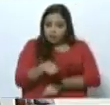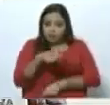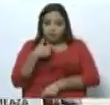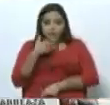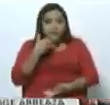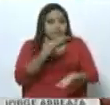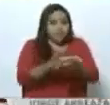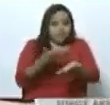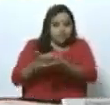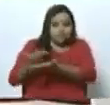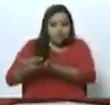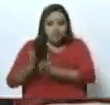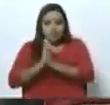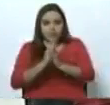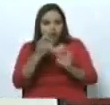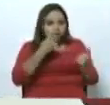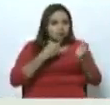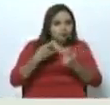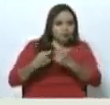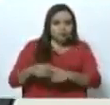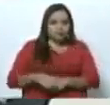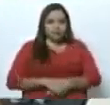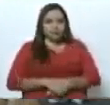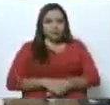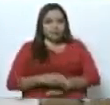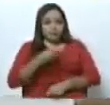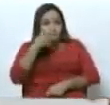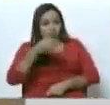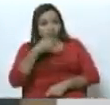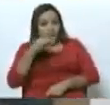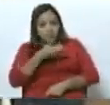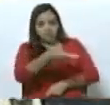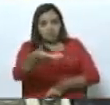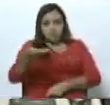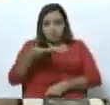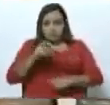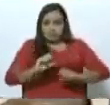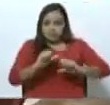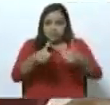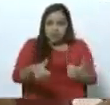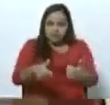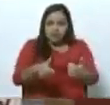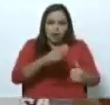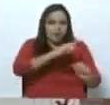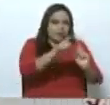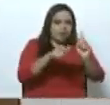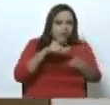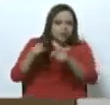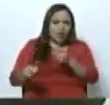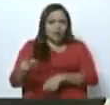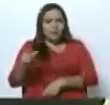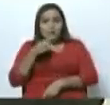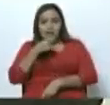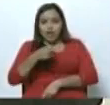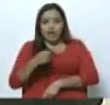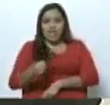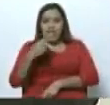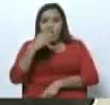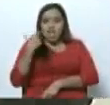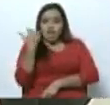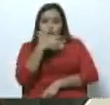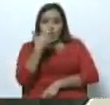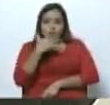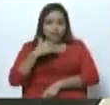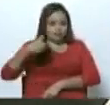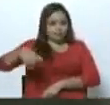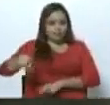agradezco. Hola, muy buenas tardes para todas y todos. Iniciamos la ronda de preguntas con Roger Villegas por Venezolana de